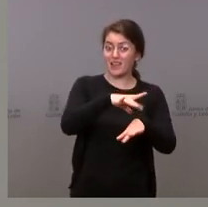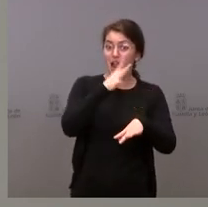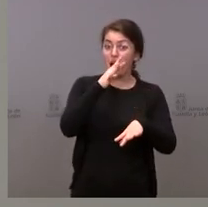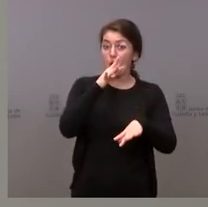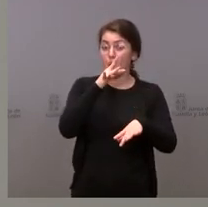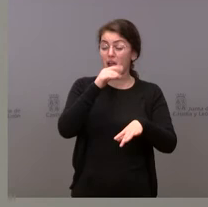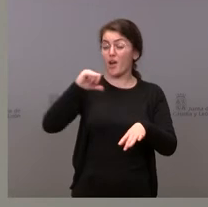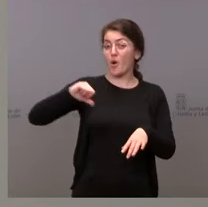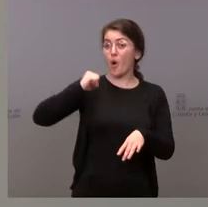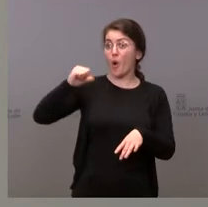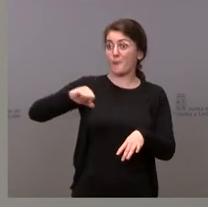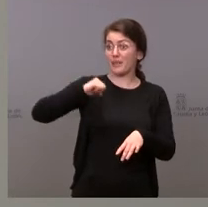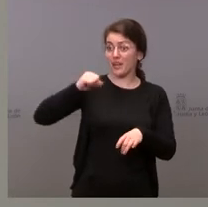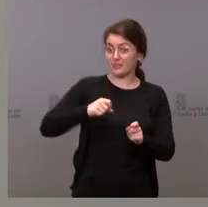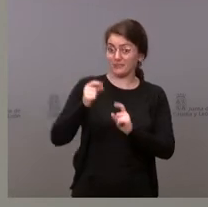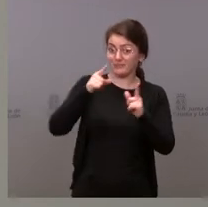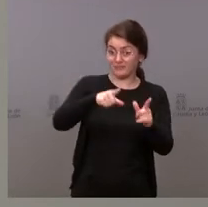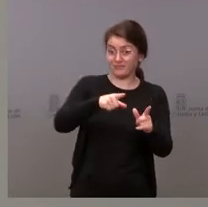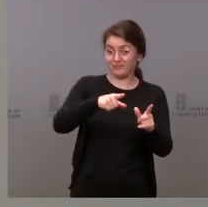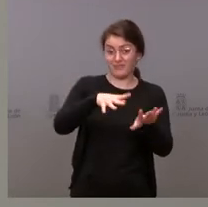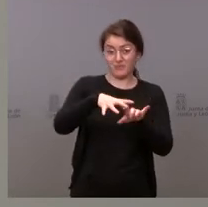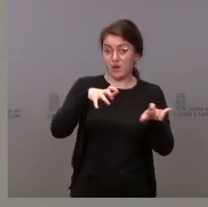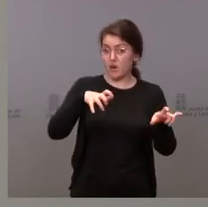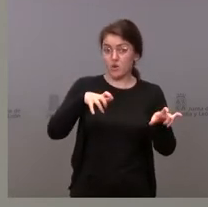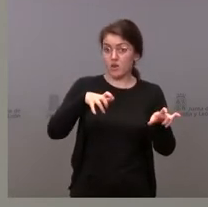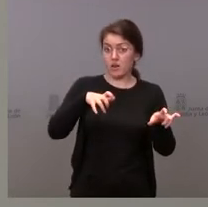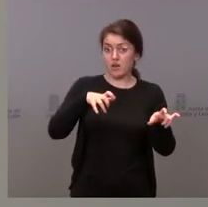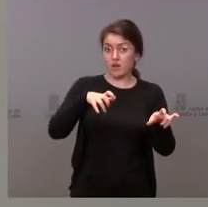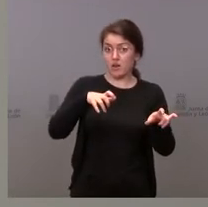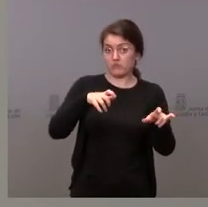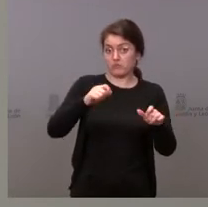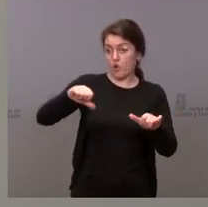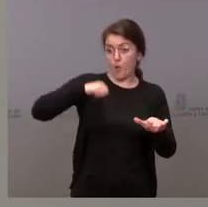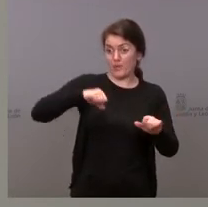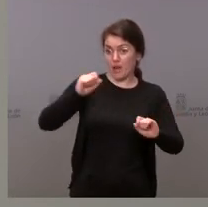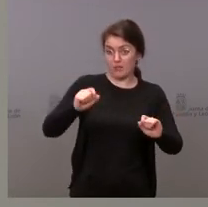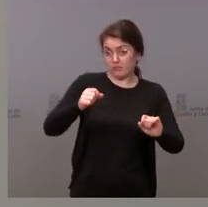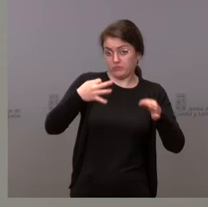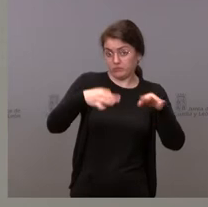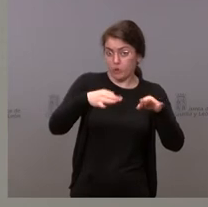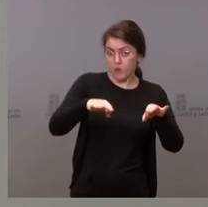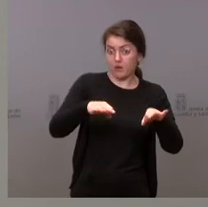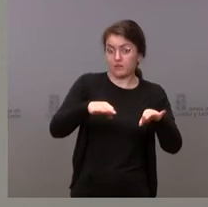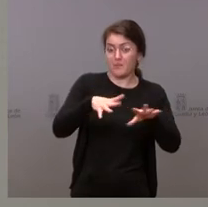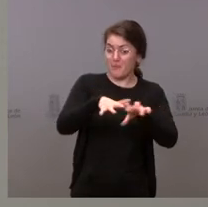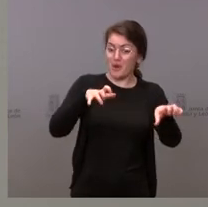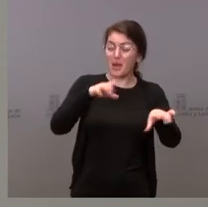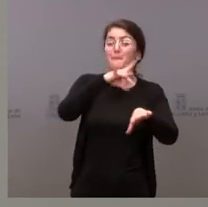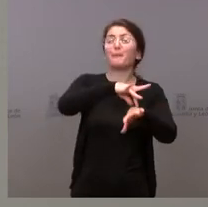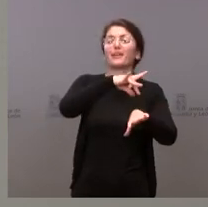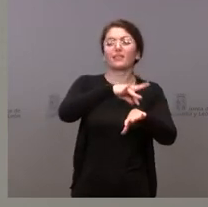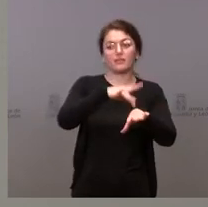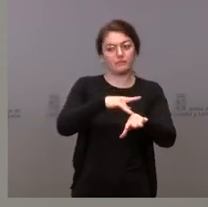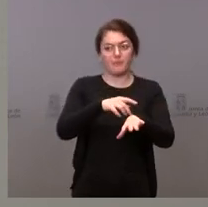y sobre todo en las unidades en las unidades vitalización convencional vemos que son pacientes mayores y como les he relatado y